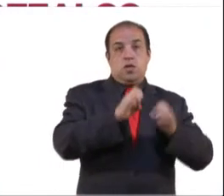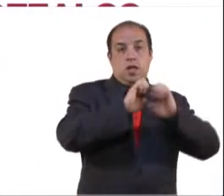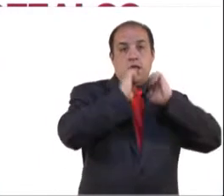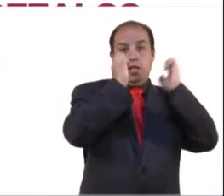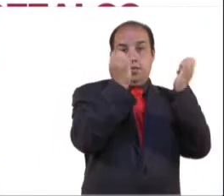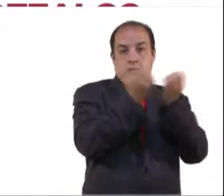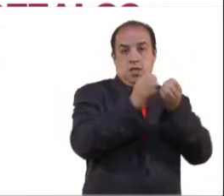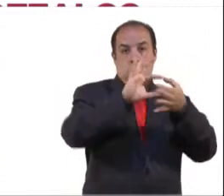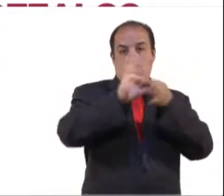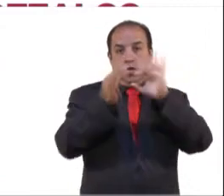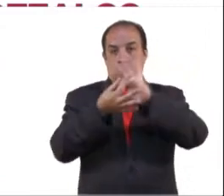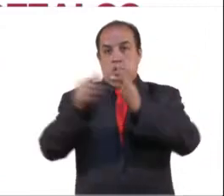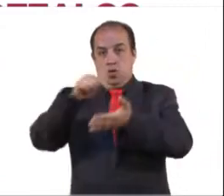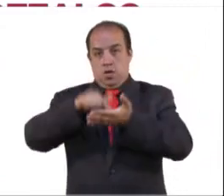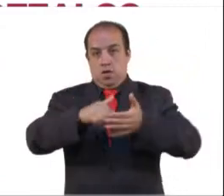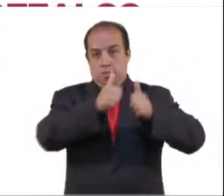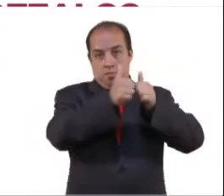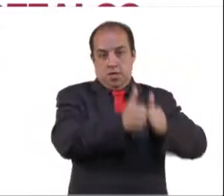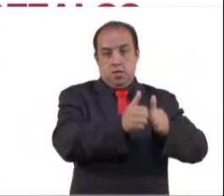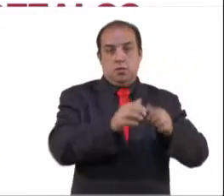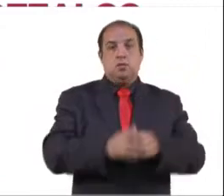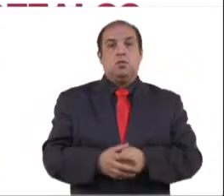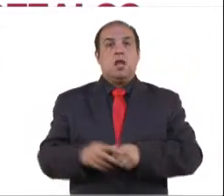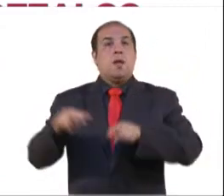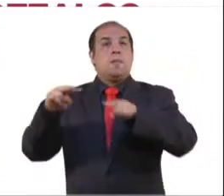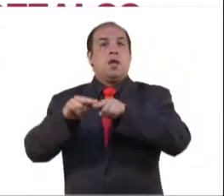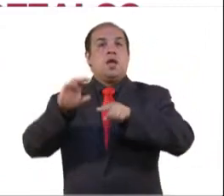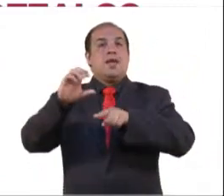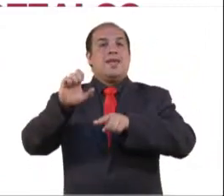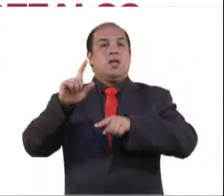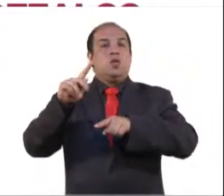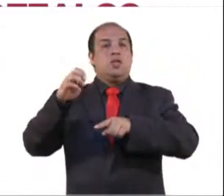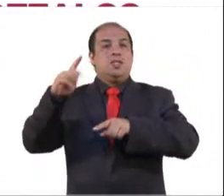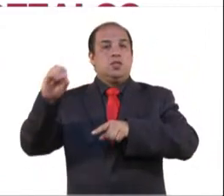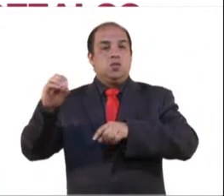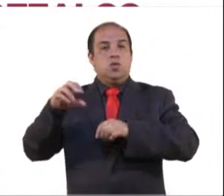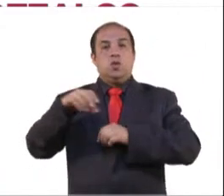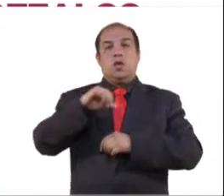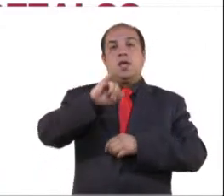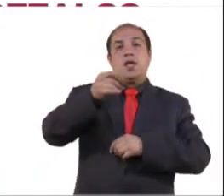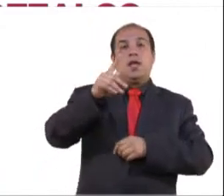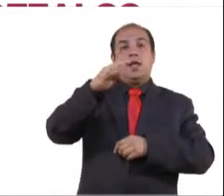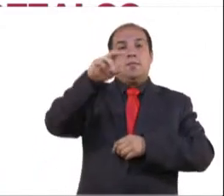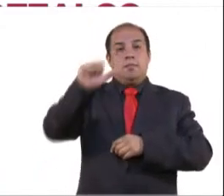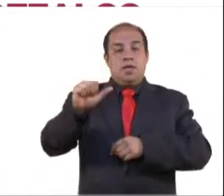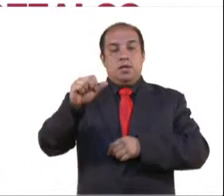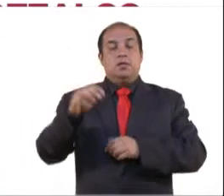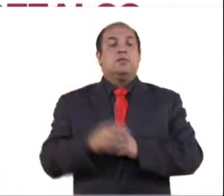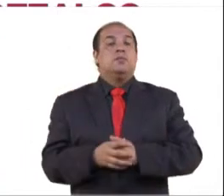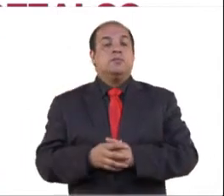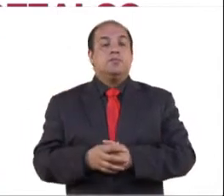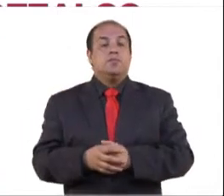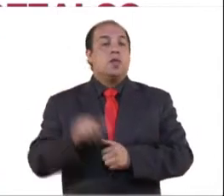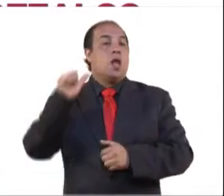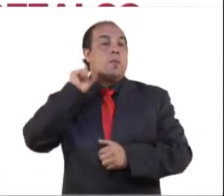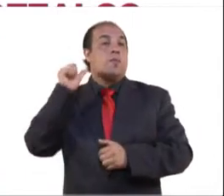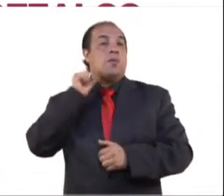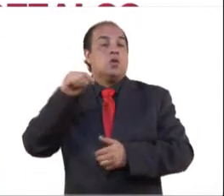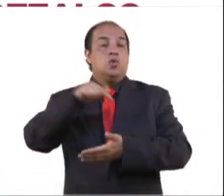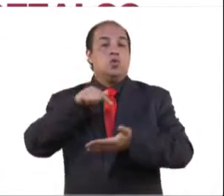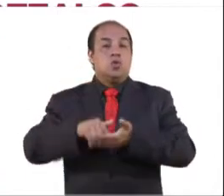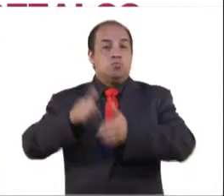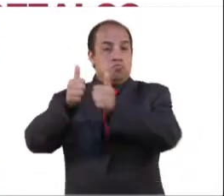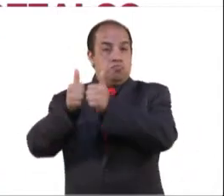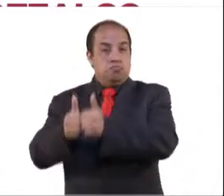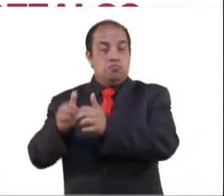tenemos nuestra sede fija, en el Parque El Ochito y en Jalalpa Tepito. En Azcapotzalco, nuestra sede fija es la Alameda